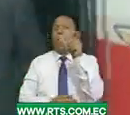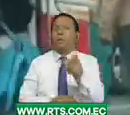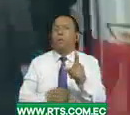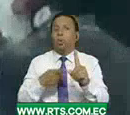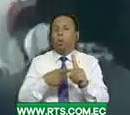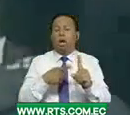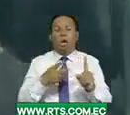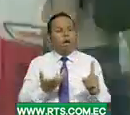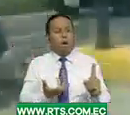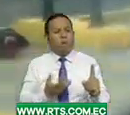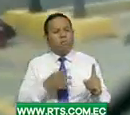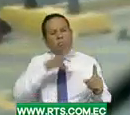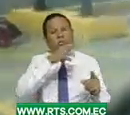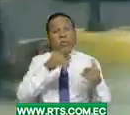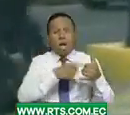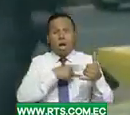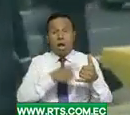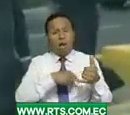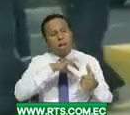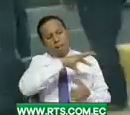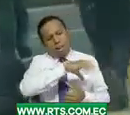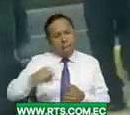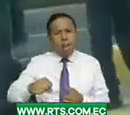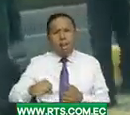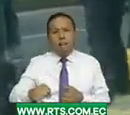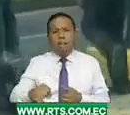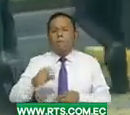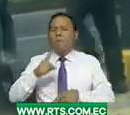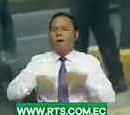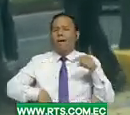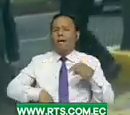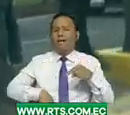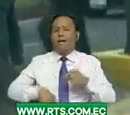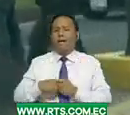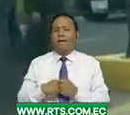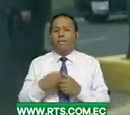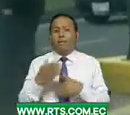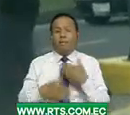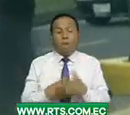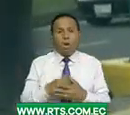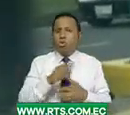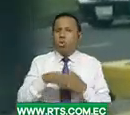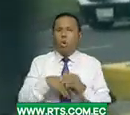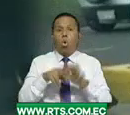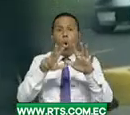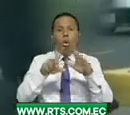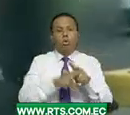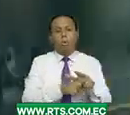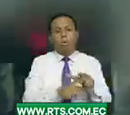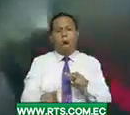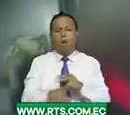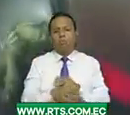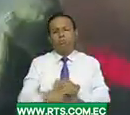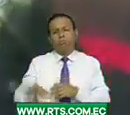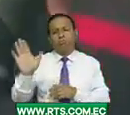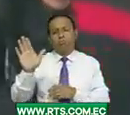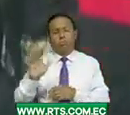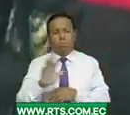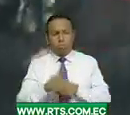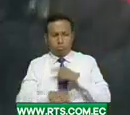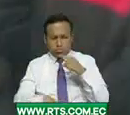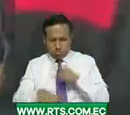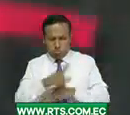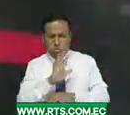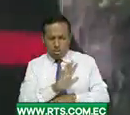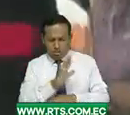a uno de los pasajeros, pero no lo concretó. Al final todos descendieron sin antes dejar el mensaje que la próxima no correrán